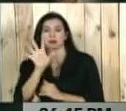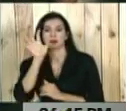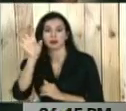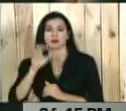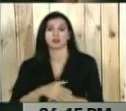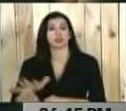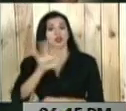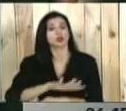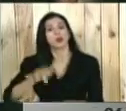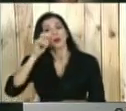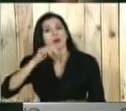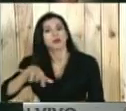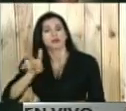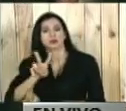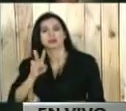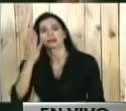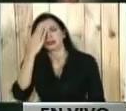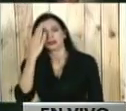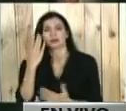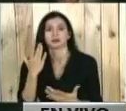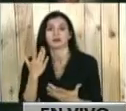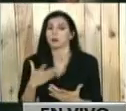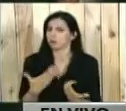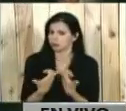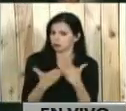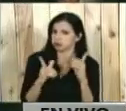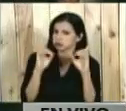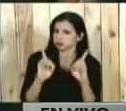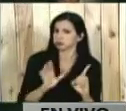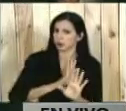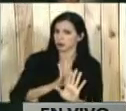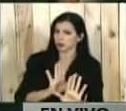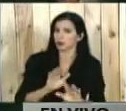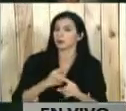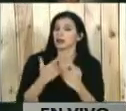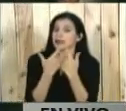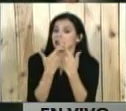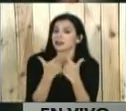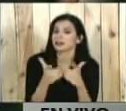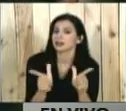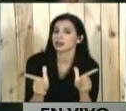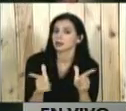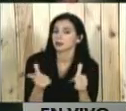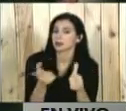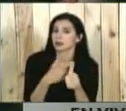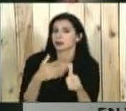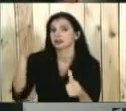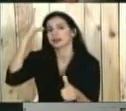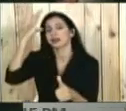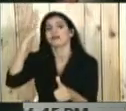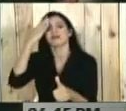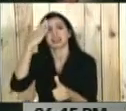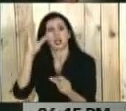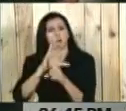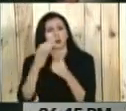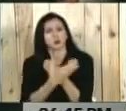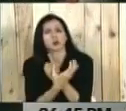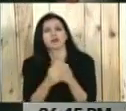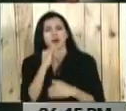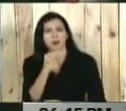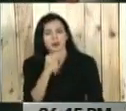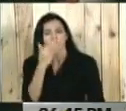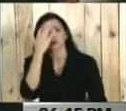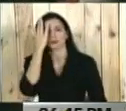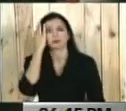tendrán la libertad de tomar sus decisiones, pero la libertad debe sustentarse en el conocimiento, en la cultura, en la